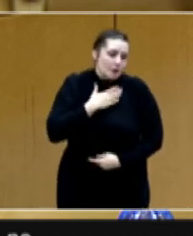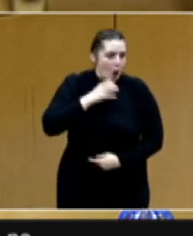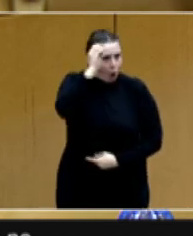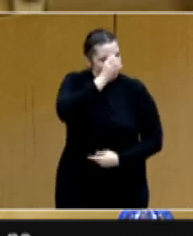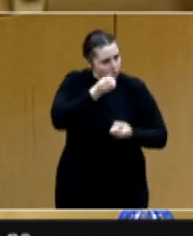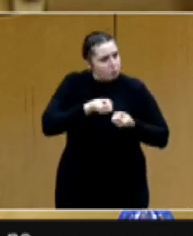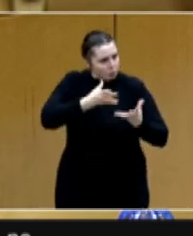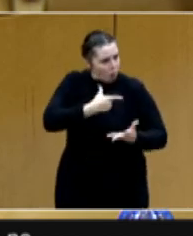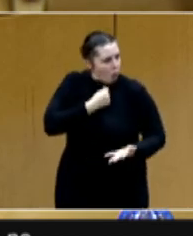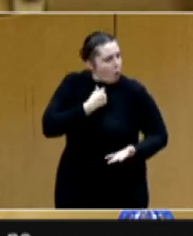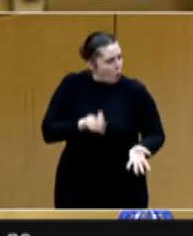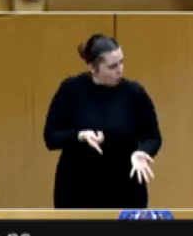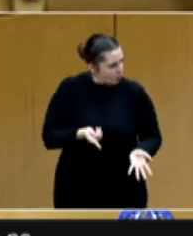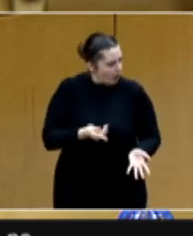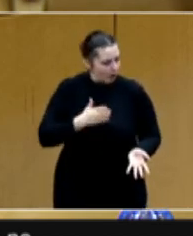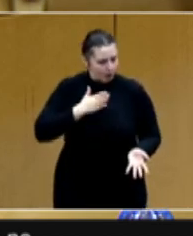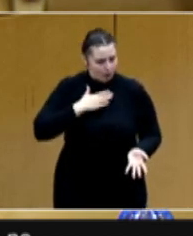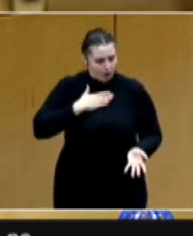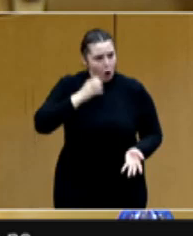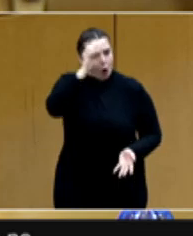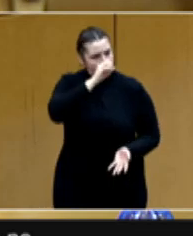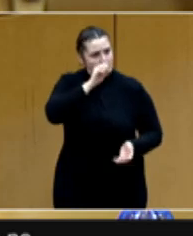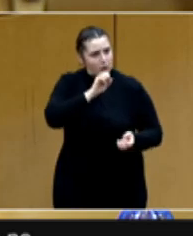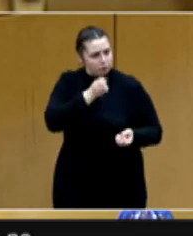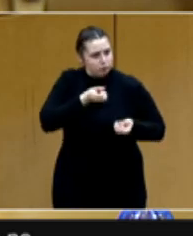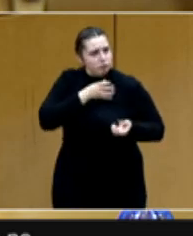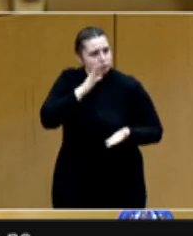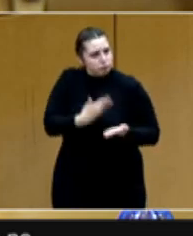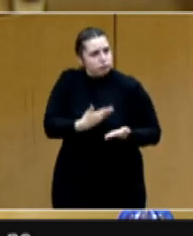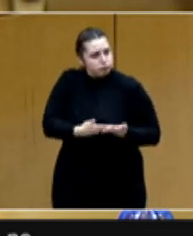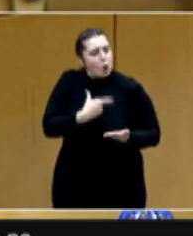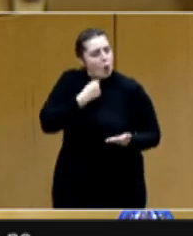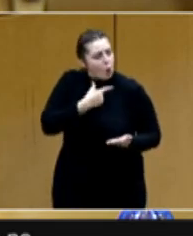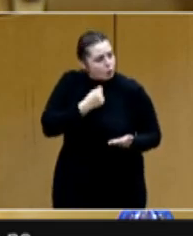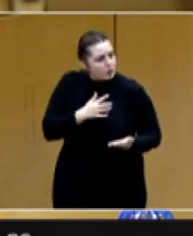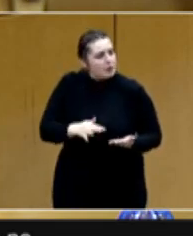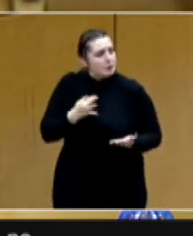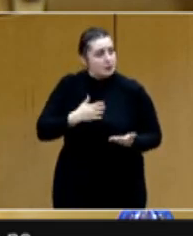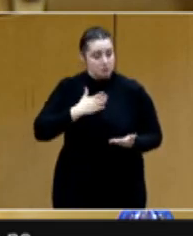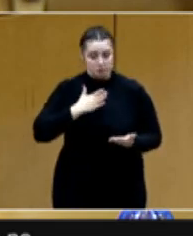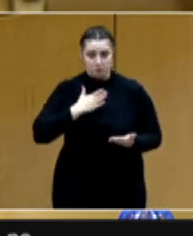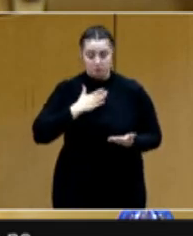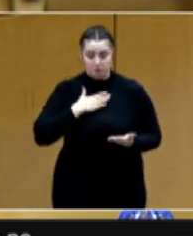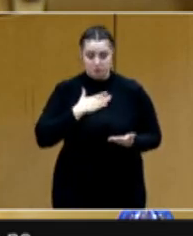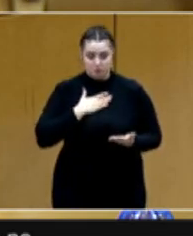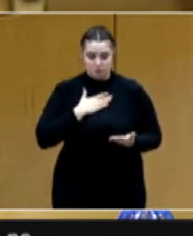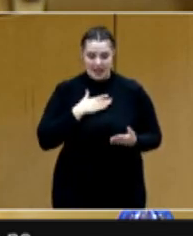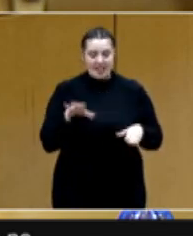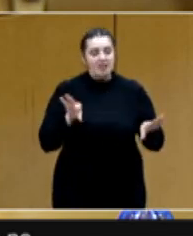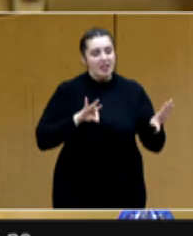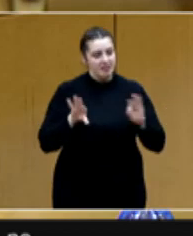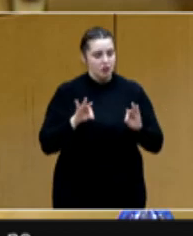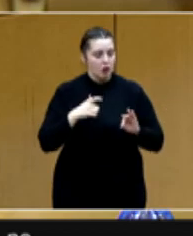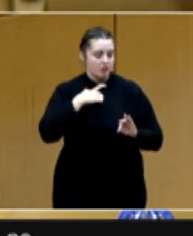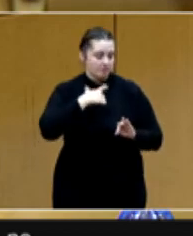opinión defender mi opinión y tomar mis y tomé mis